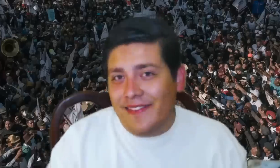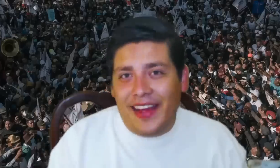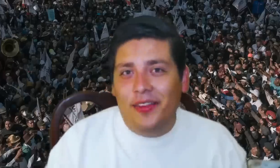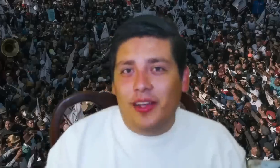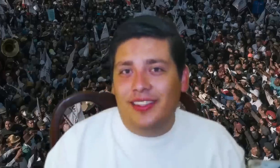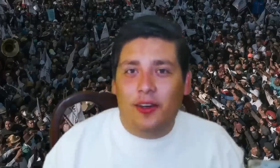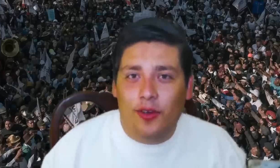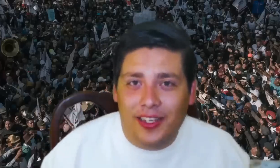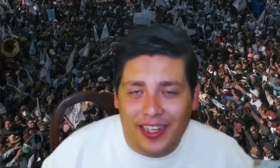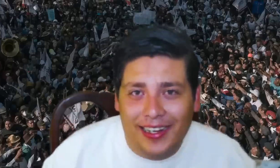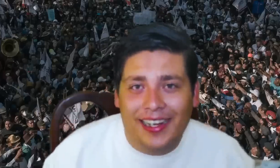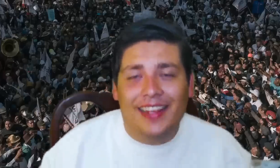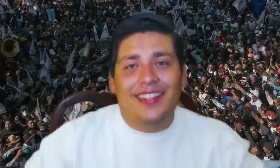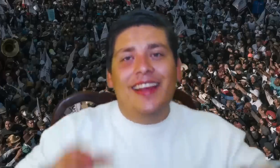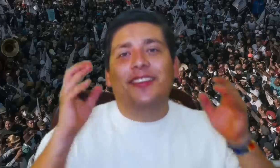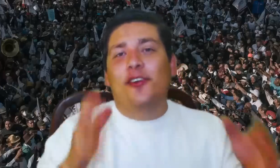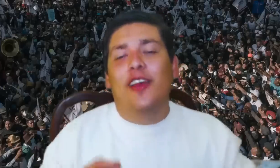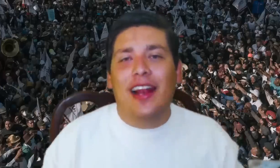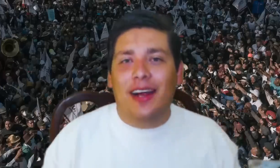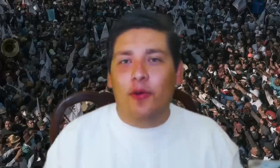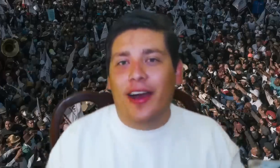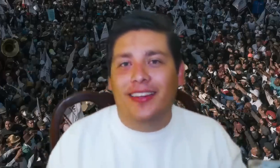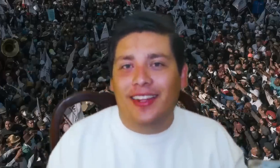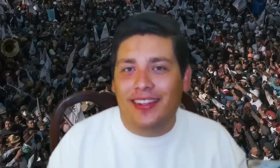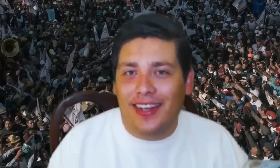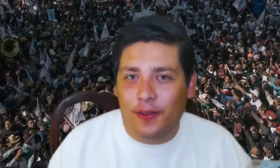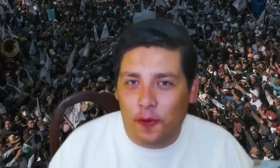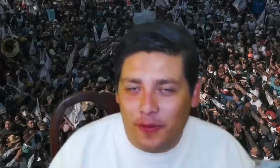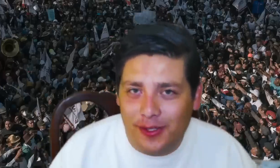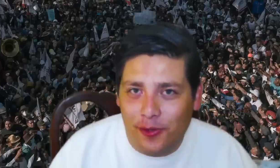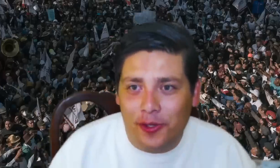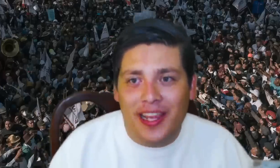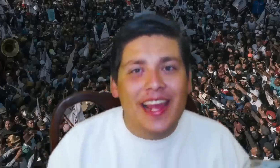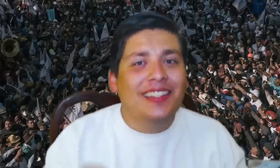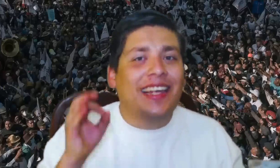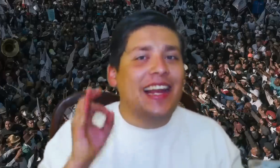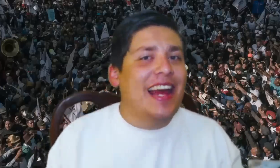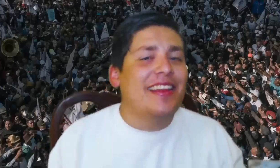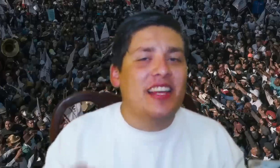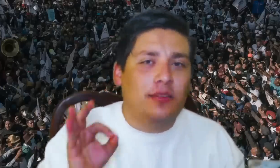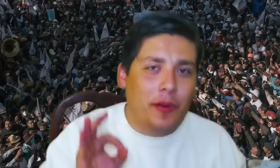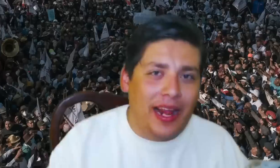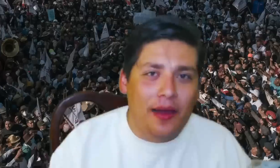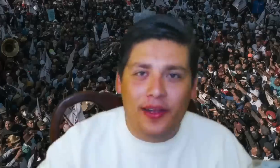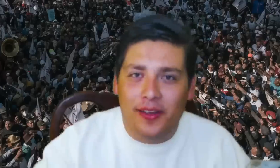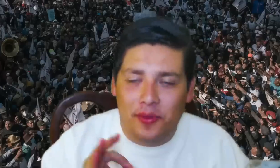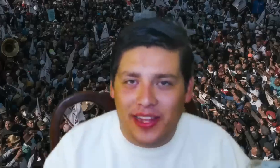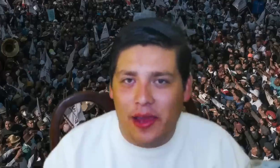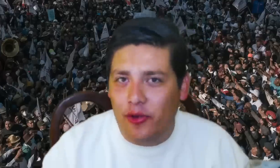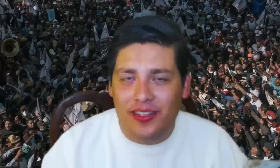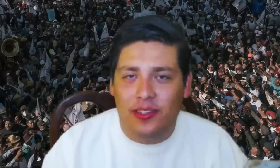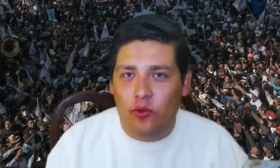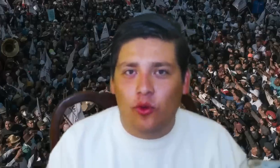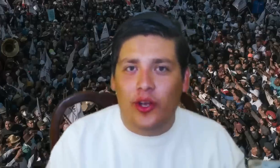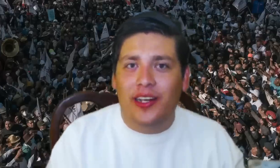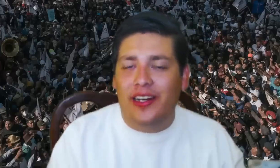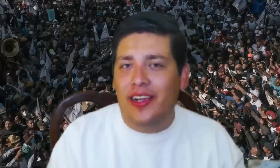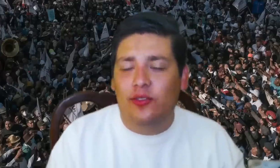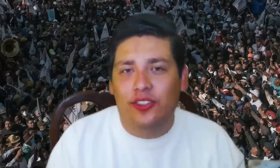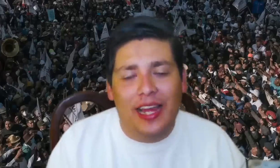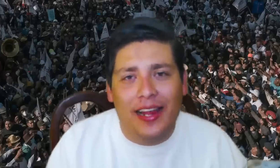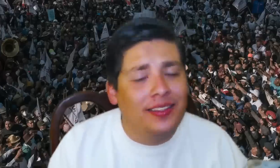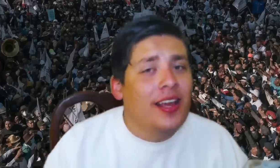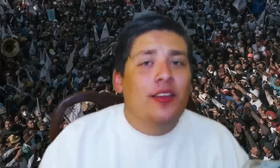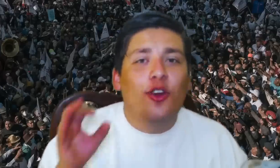Se están dando hasta con las chanclas dentro de la cuarta transformación. Y es que nadie esperaba el video que circuló en